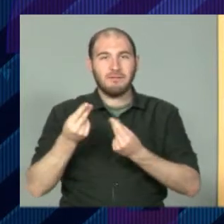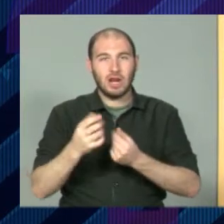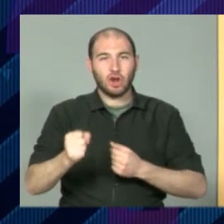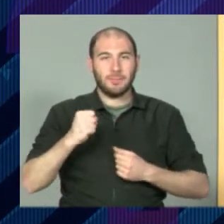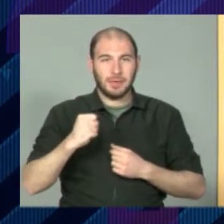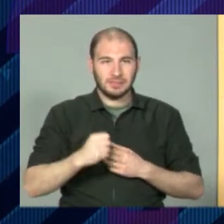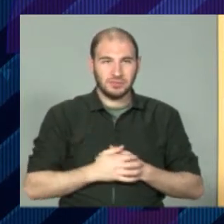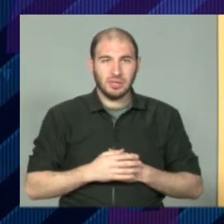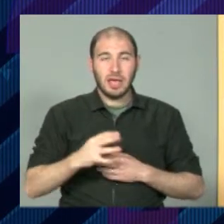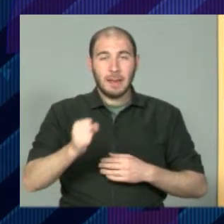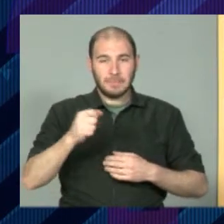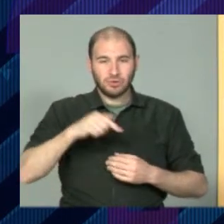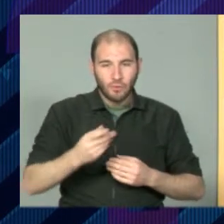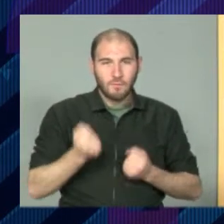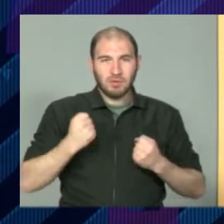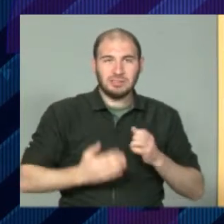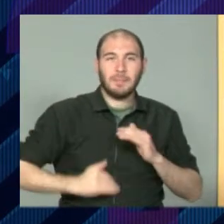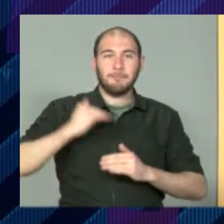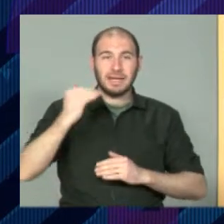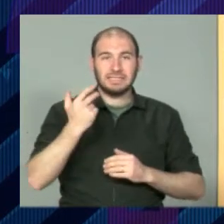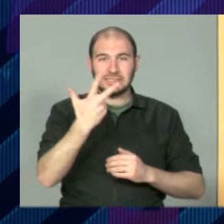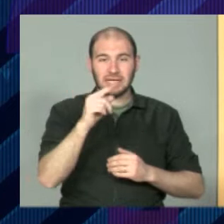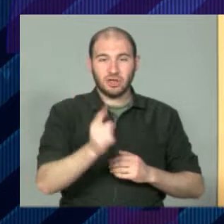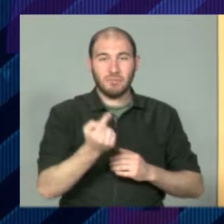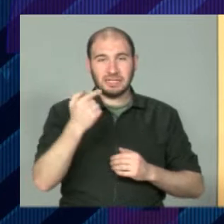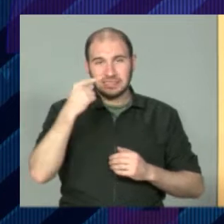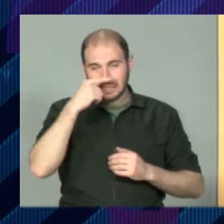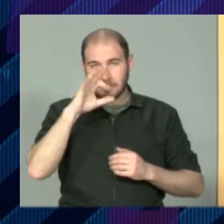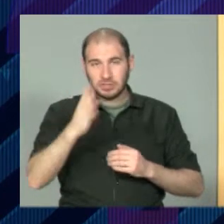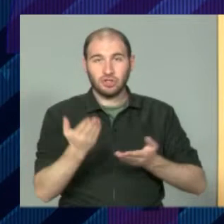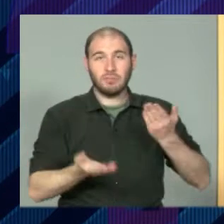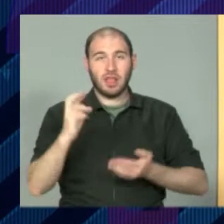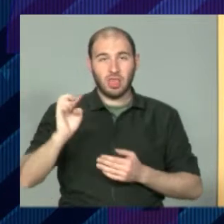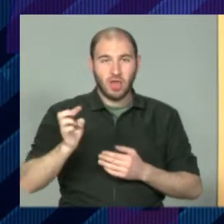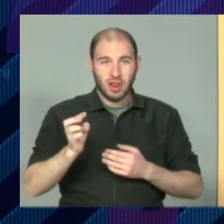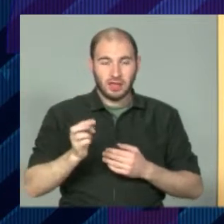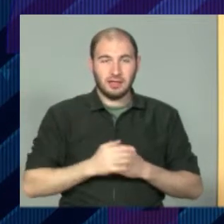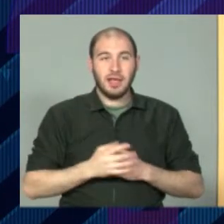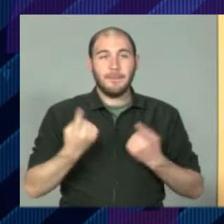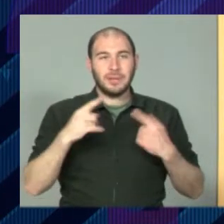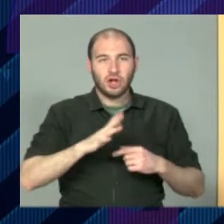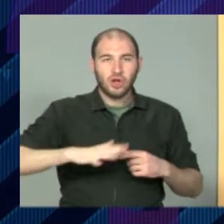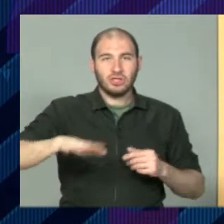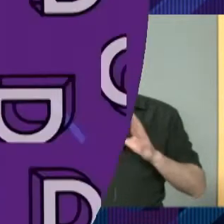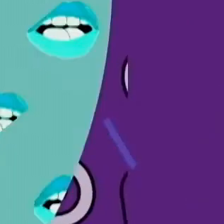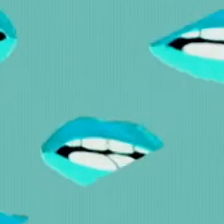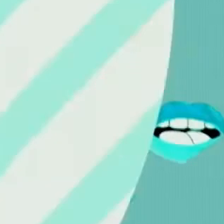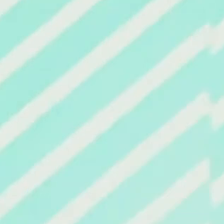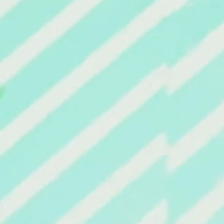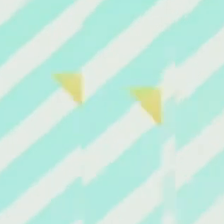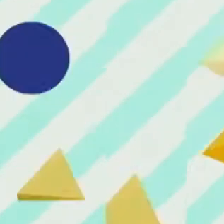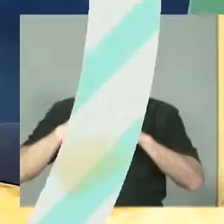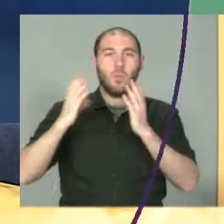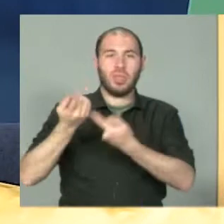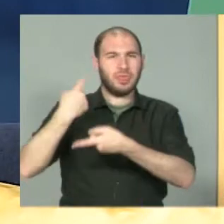peso, y nuestro peso se fortaleció ayer a 3,7% frente al dólar, pese a un contexto global adverso marcado por